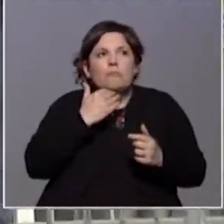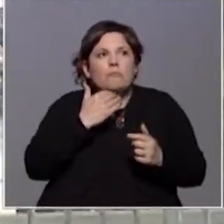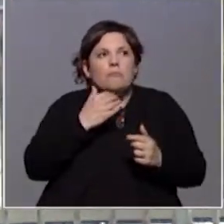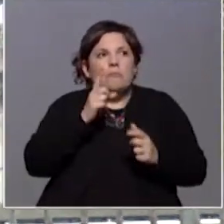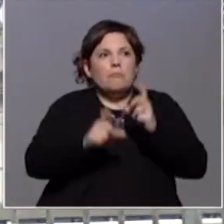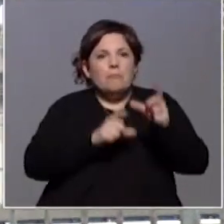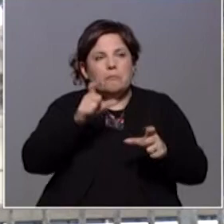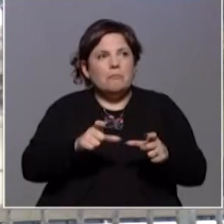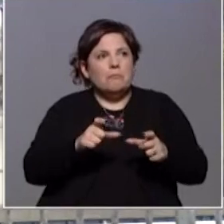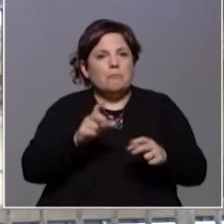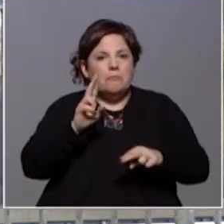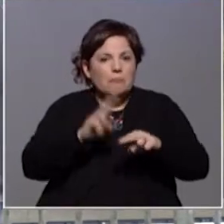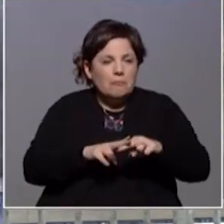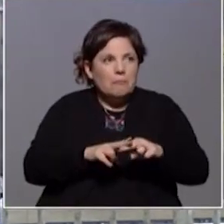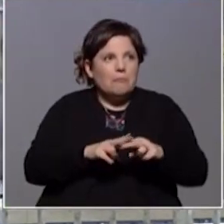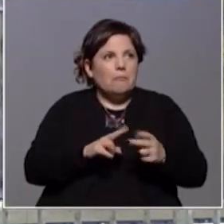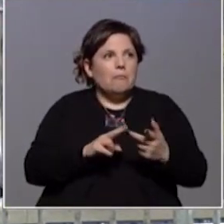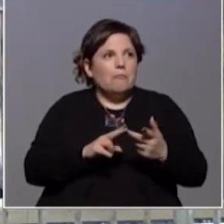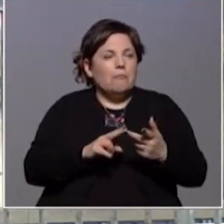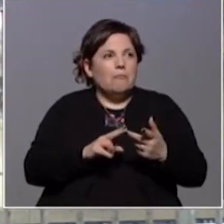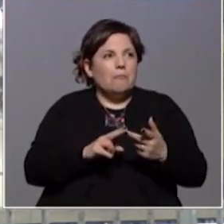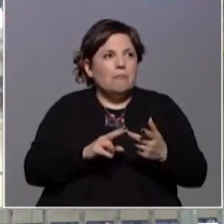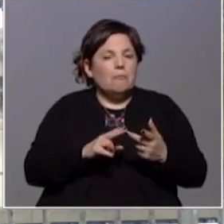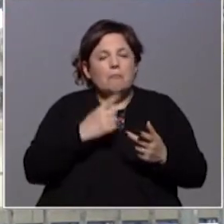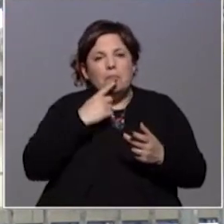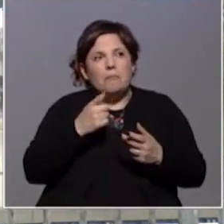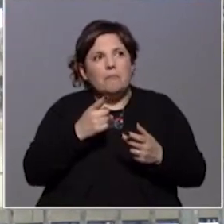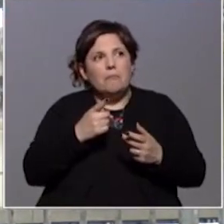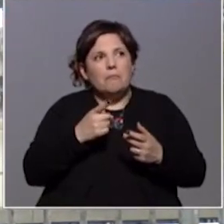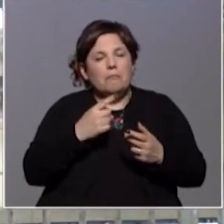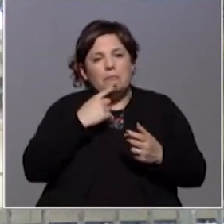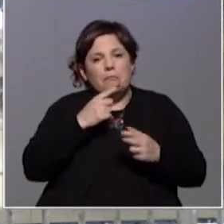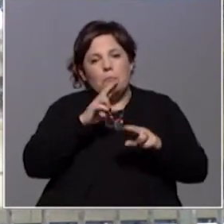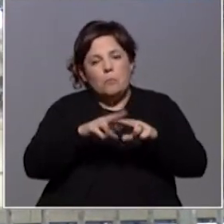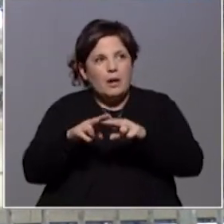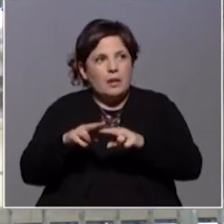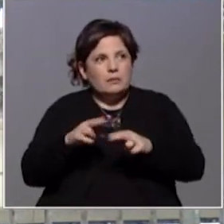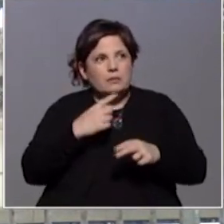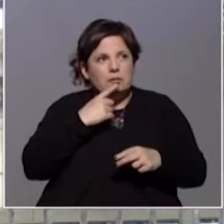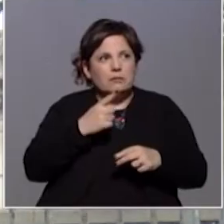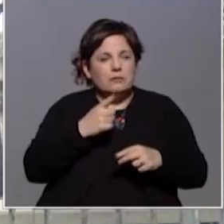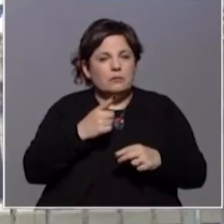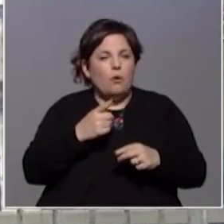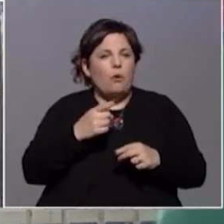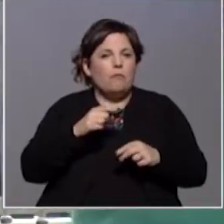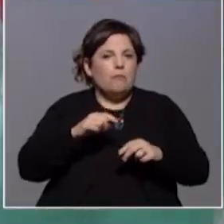algunas personas que habían fallecido o posiblemente... Puede ser, es muy...